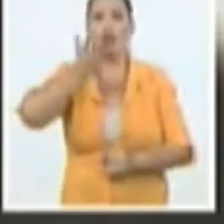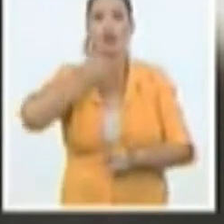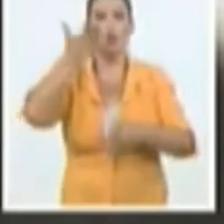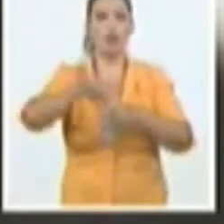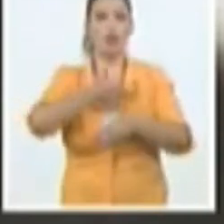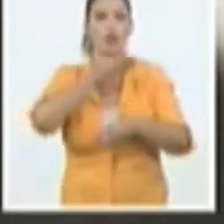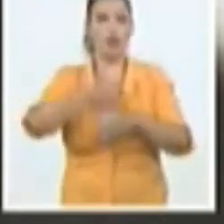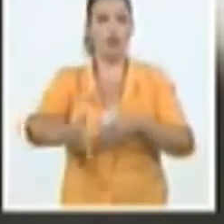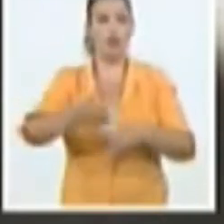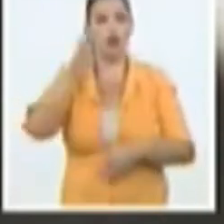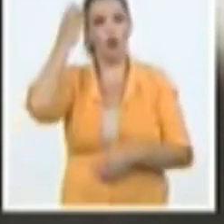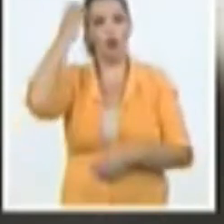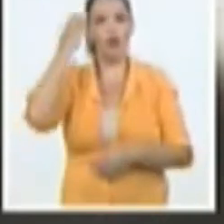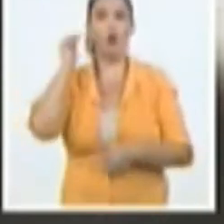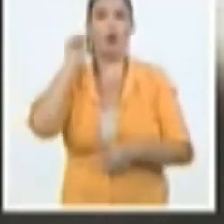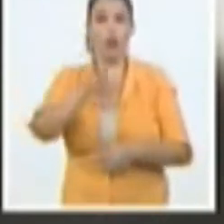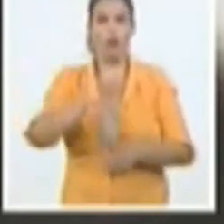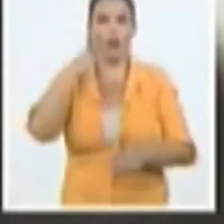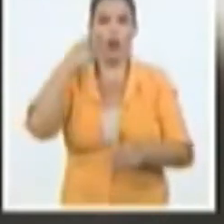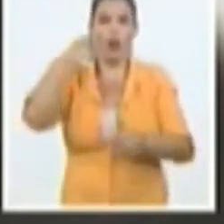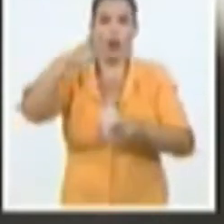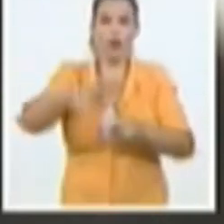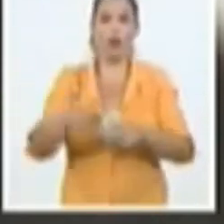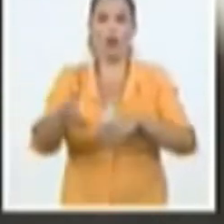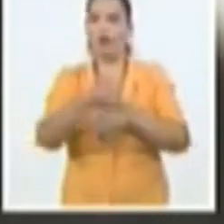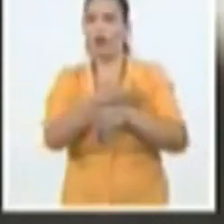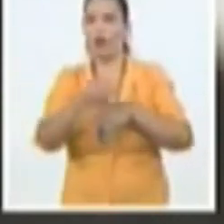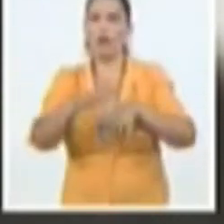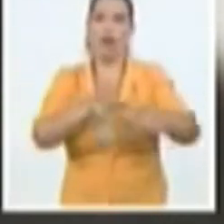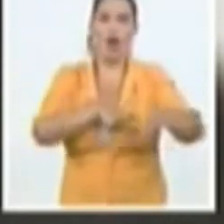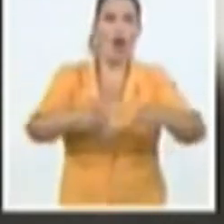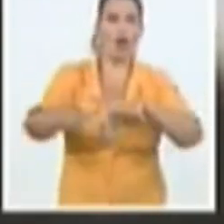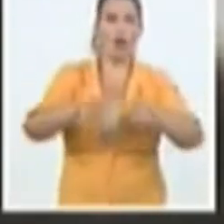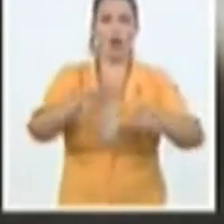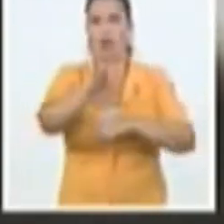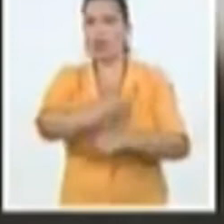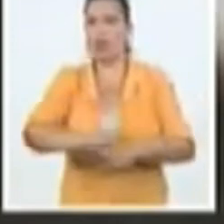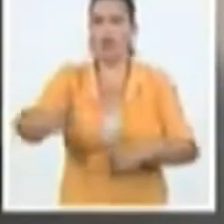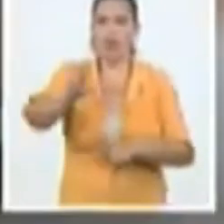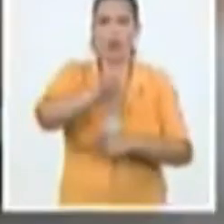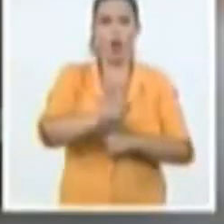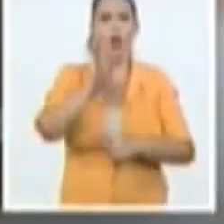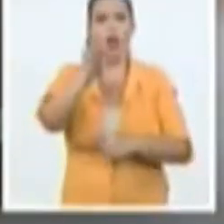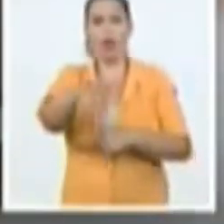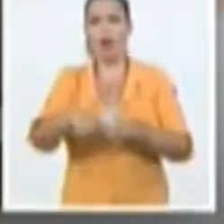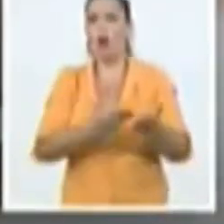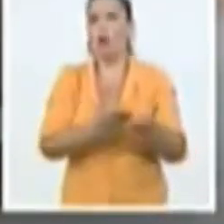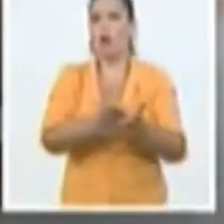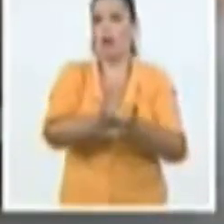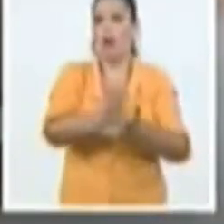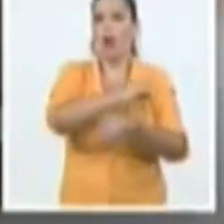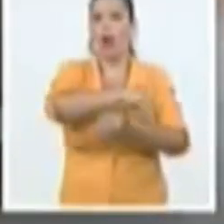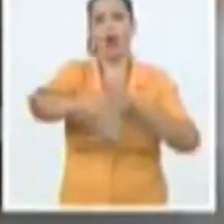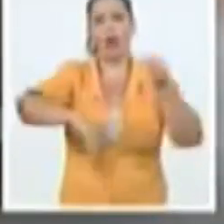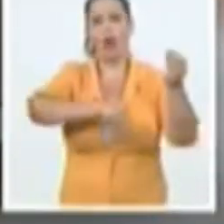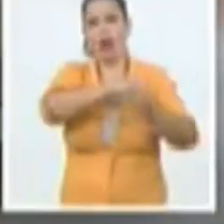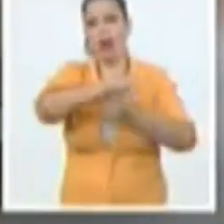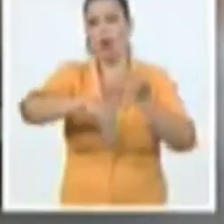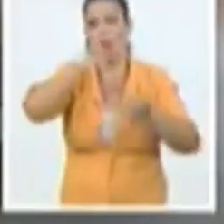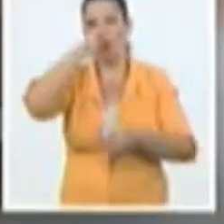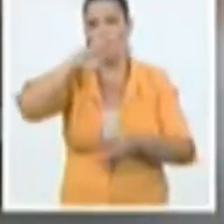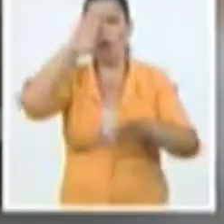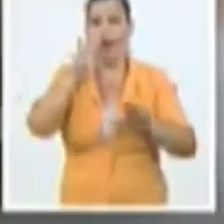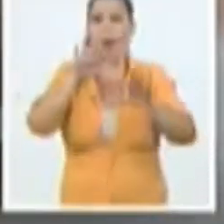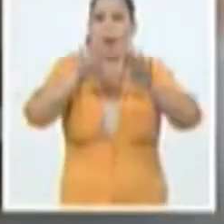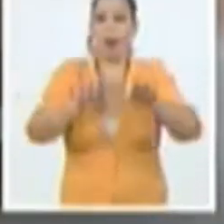también a consistir en acciones de desobediencia civil hacia la tiranía castrista que va a generar el exilio cubano. El paro no es un solo día, el paro son todos los días que